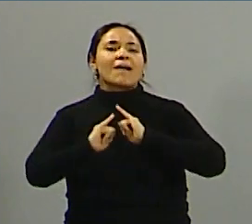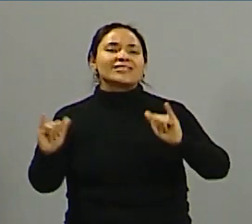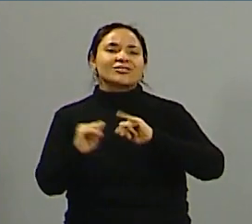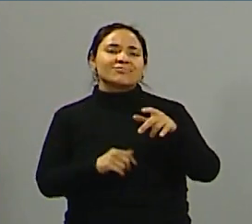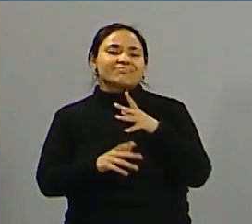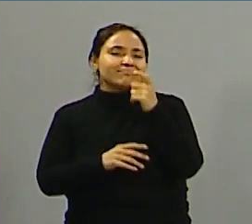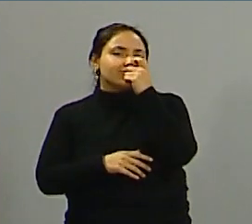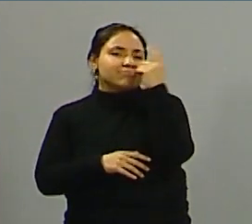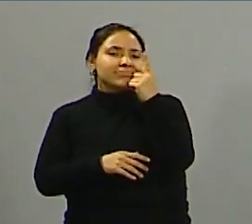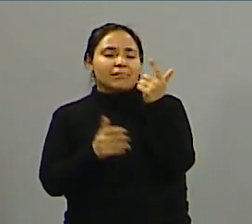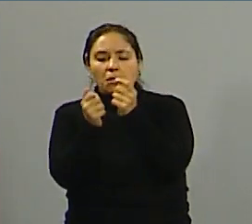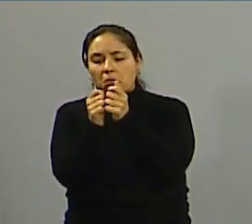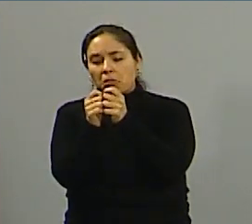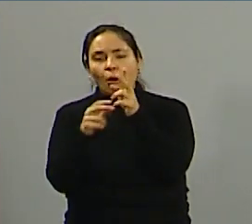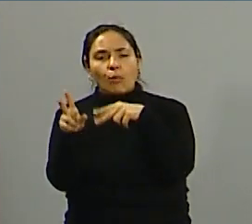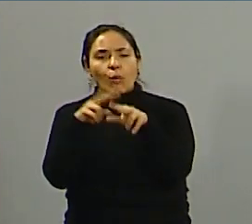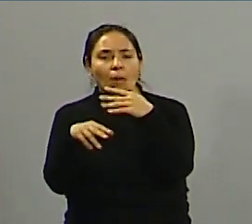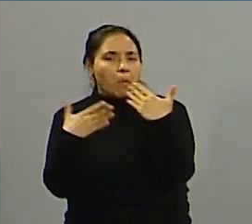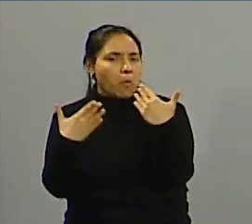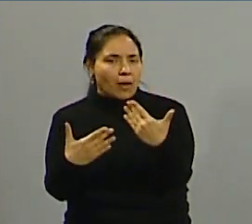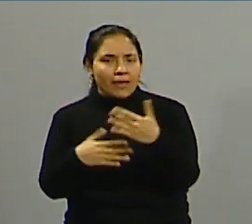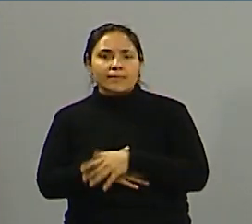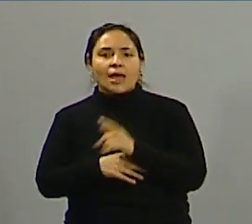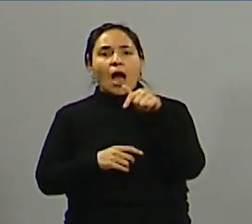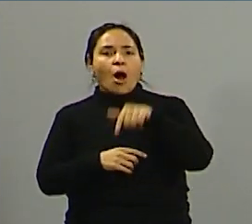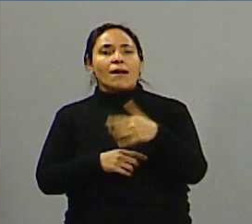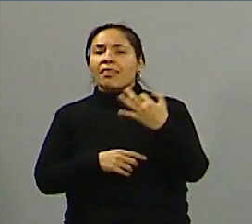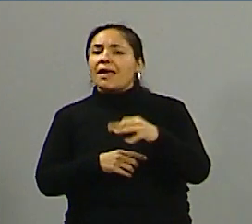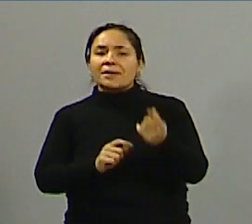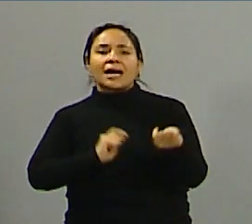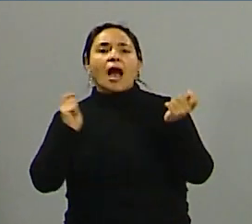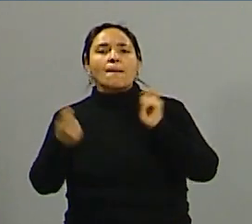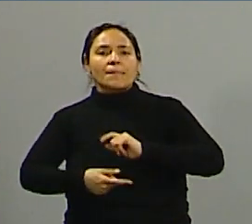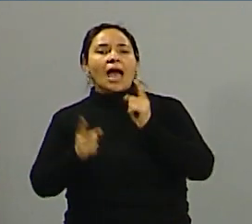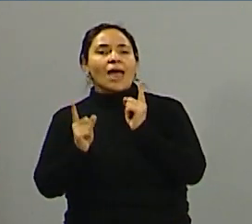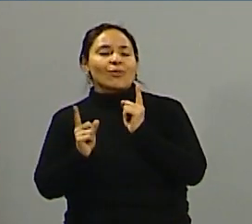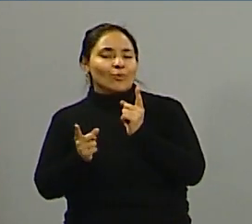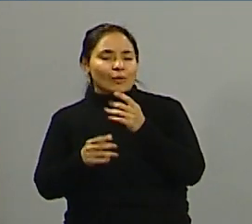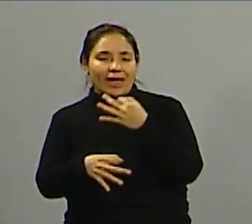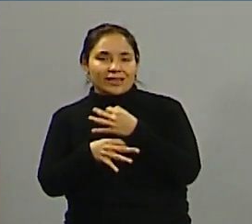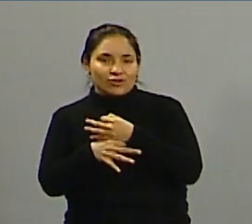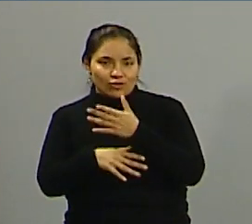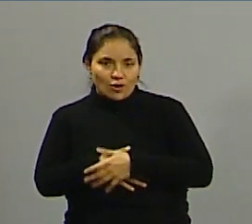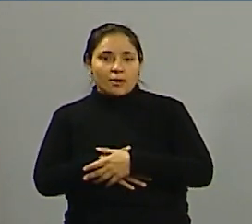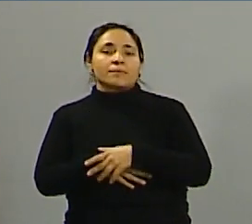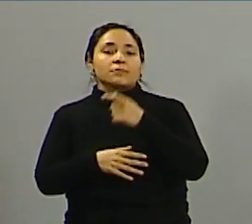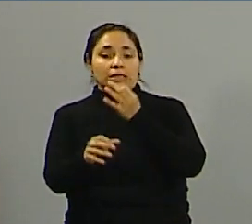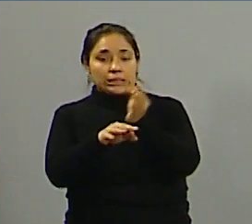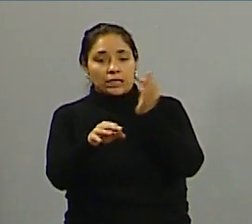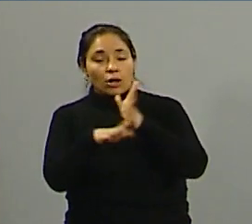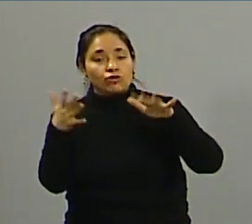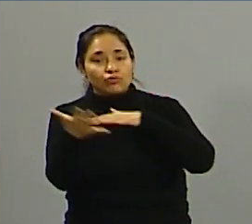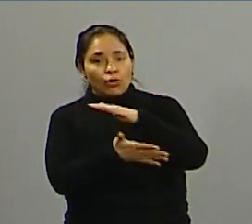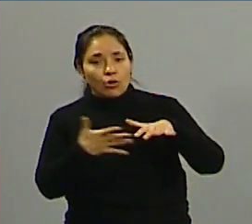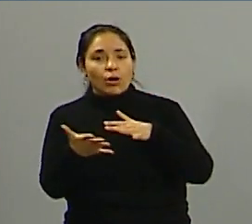pantalla, entonces necesitan otras cosas los chicos que le tenemos que ofrecer nosotros en la educación, que son las habilidades sociales, esto de